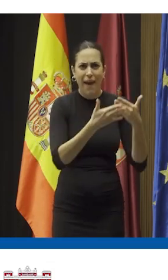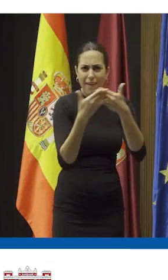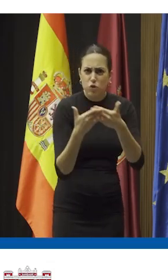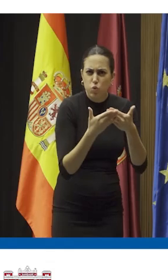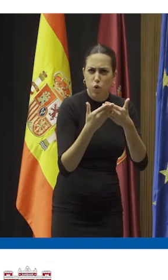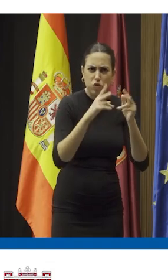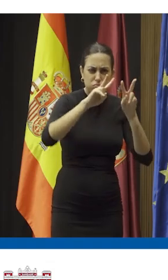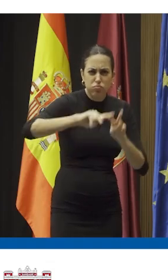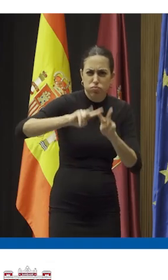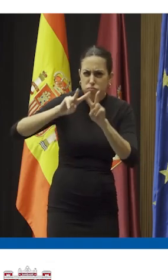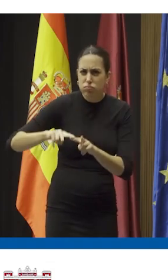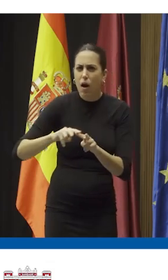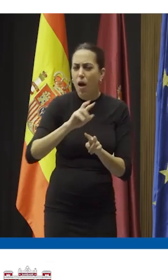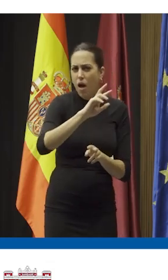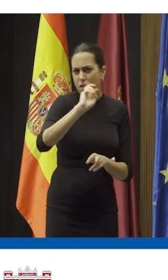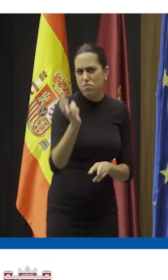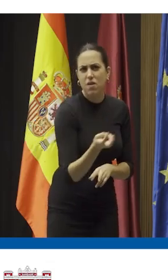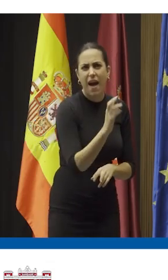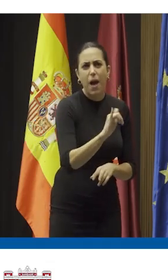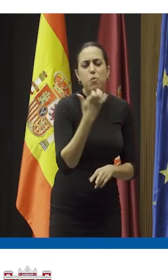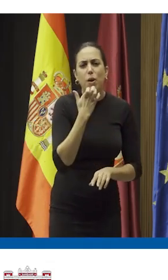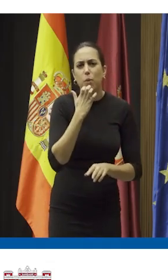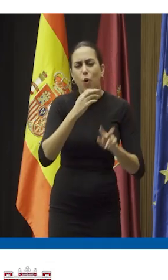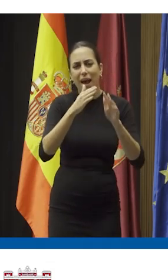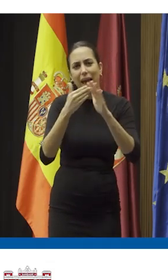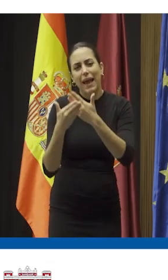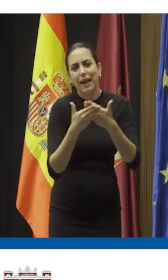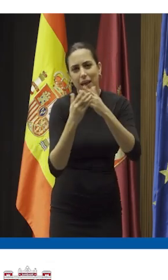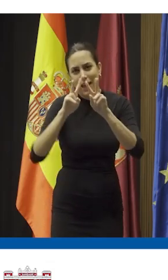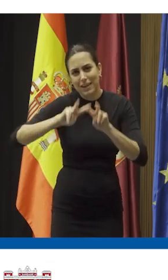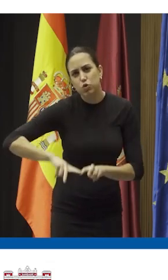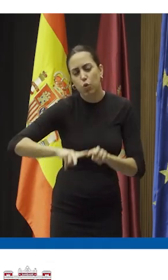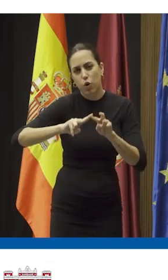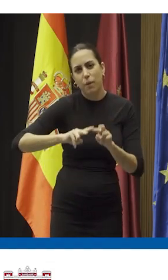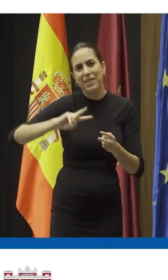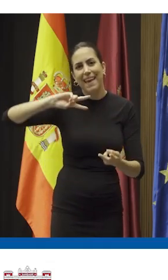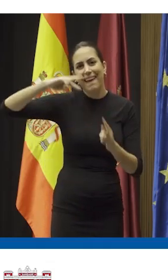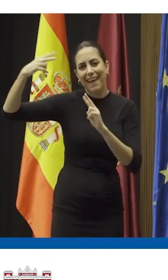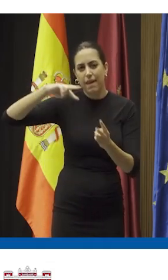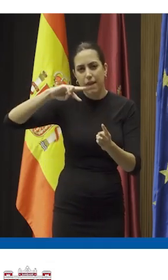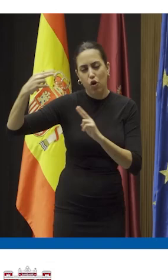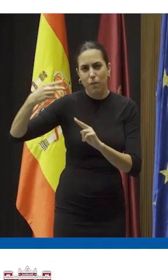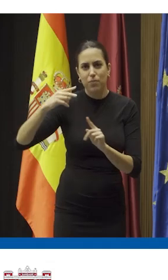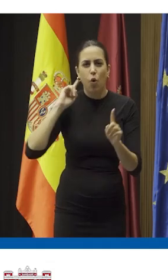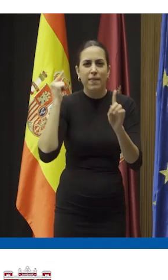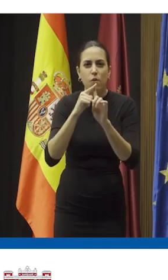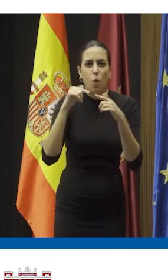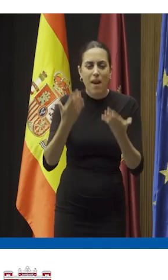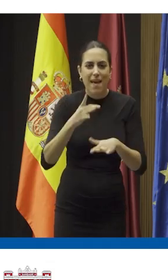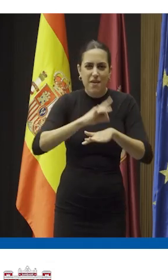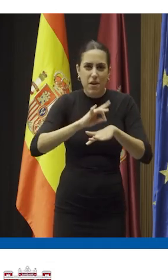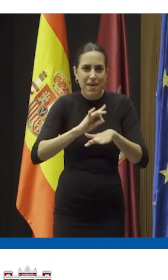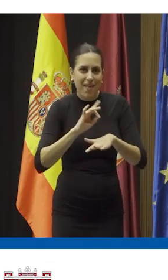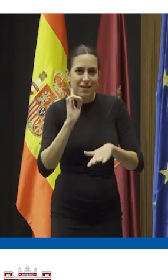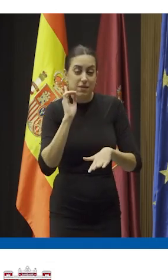del estudio genético, que ayudaría, yo creo que en gran parte, a detectar enfermedades